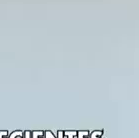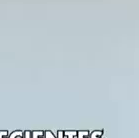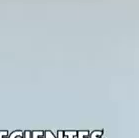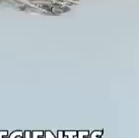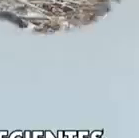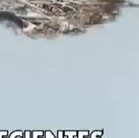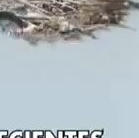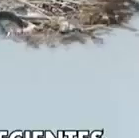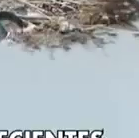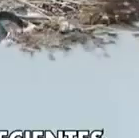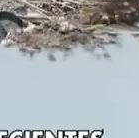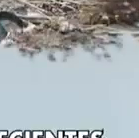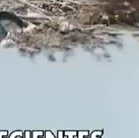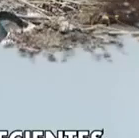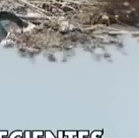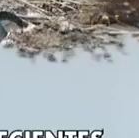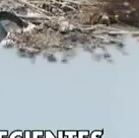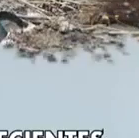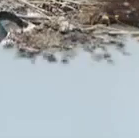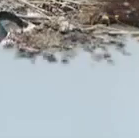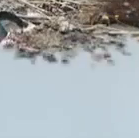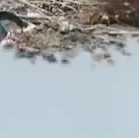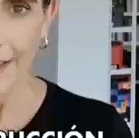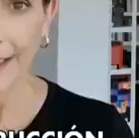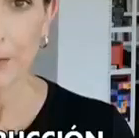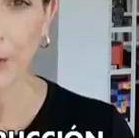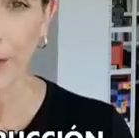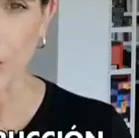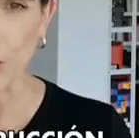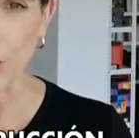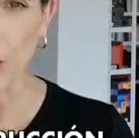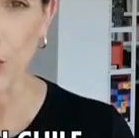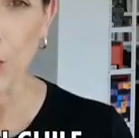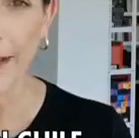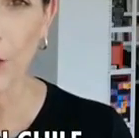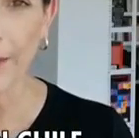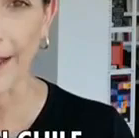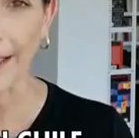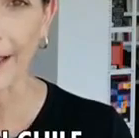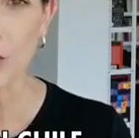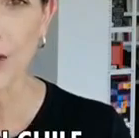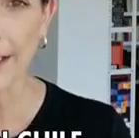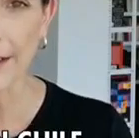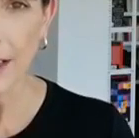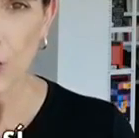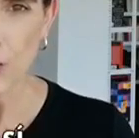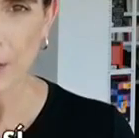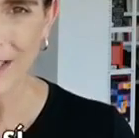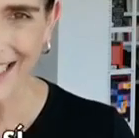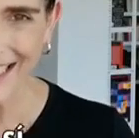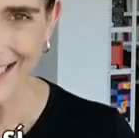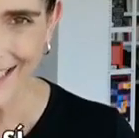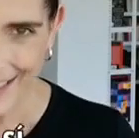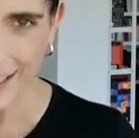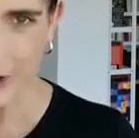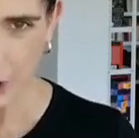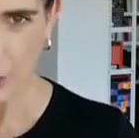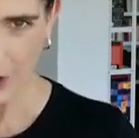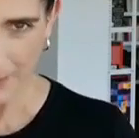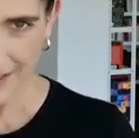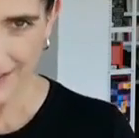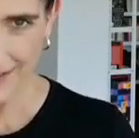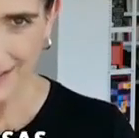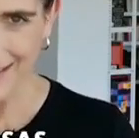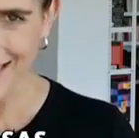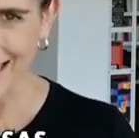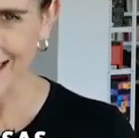emprendido, sobre todo en las más recientes, el ejemplo de reconstrucción luego de la guerra con Chile nos demuestra que sí